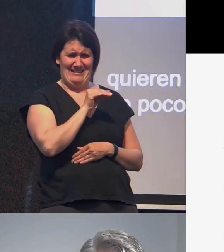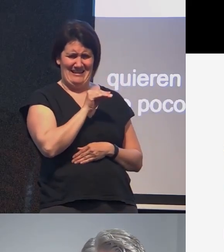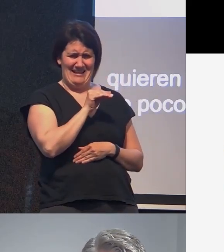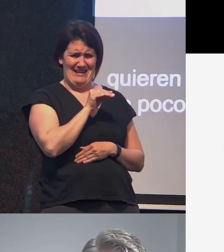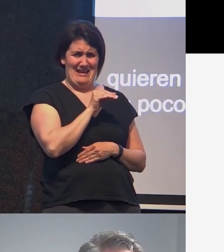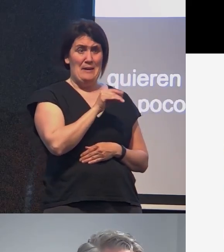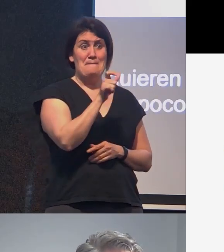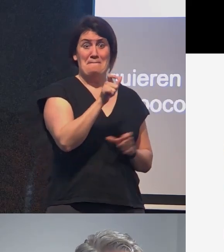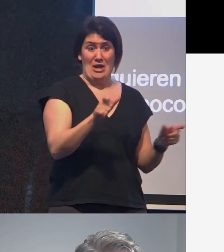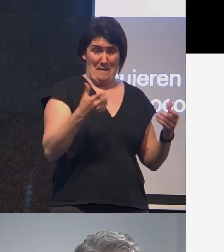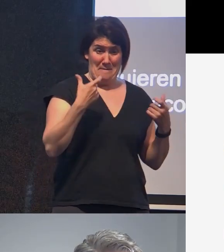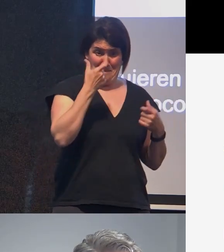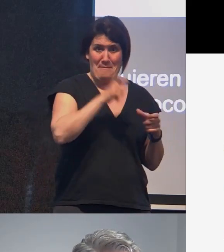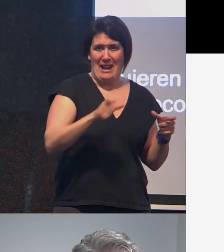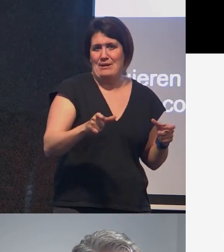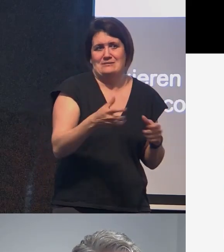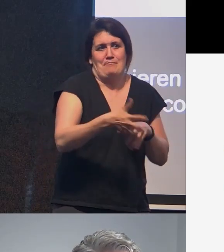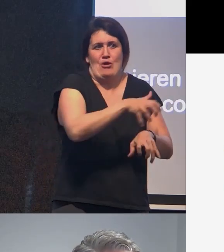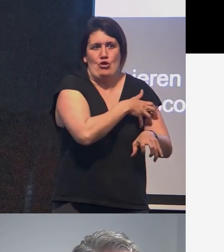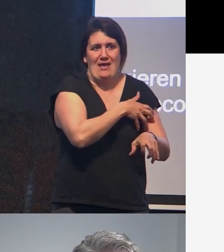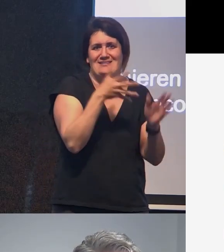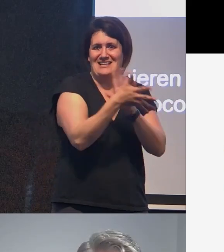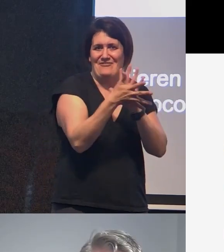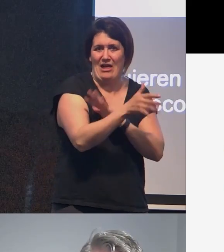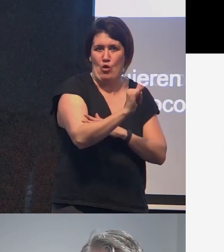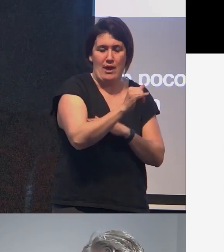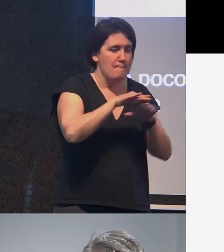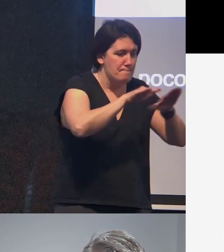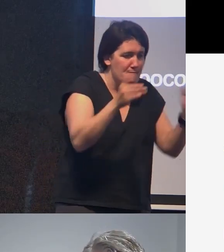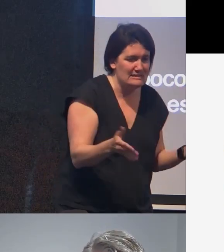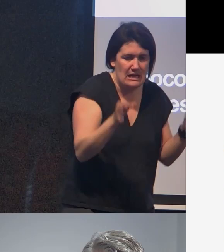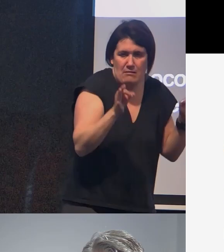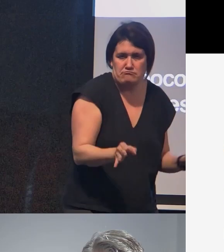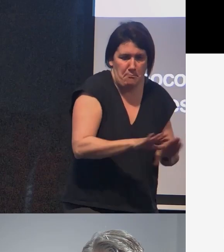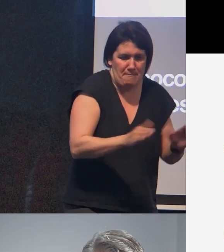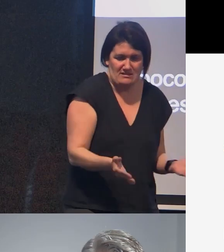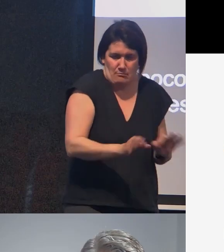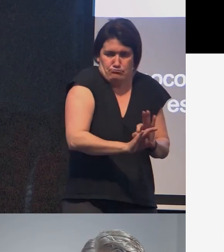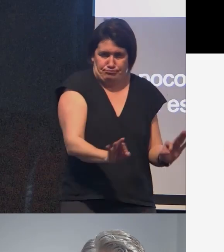de las palabras tienen un significado. Mesa es mesa es mesa.